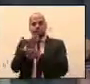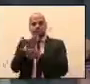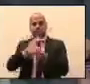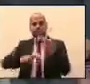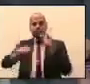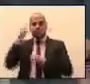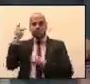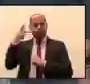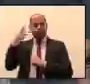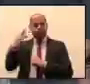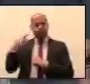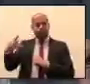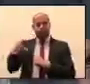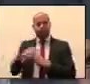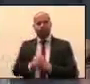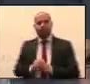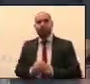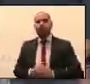de Puebla.